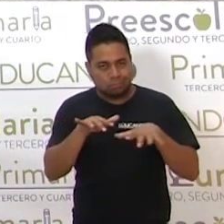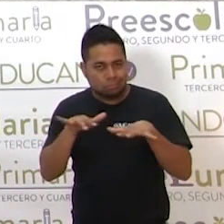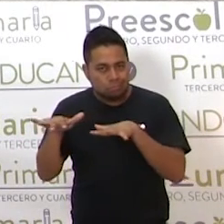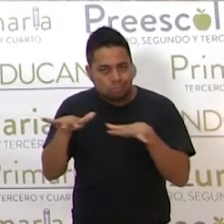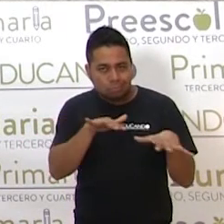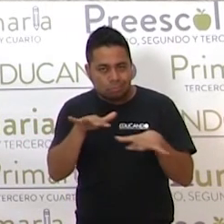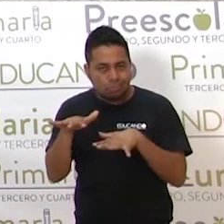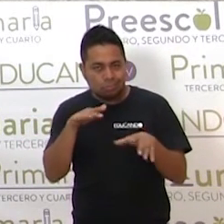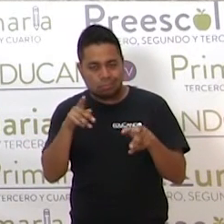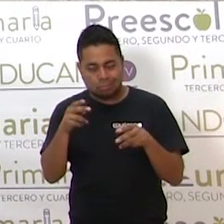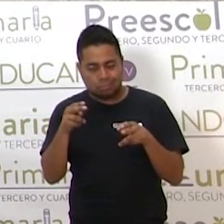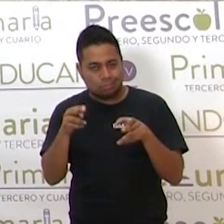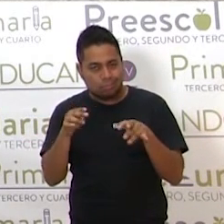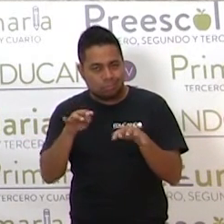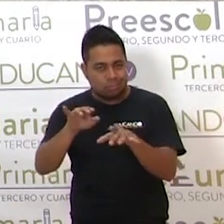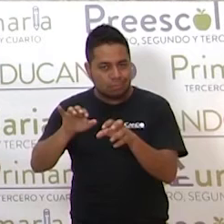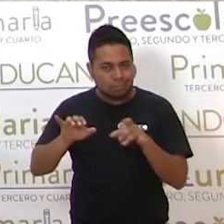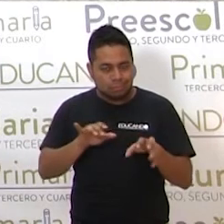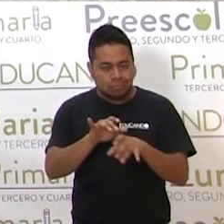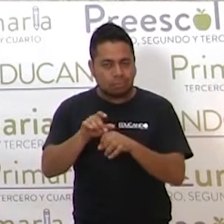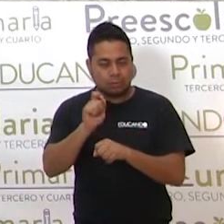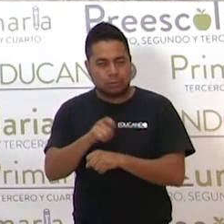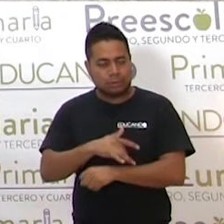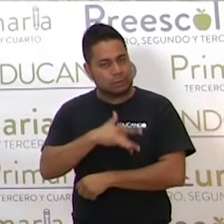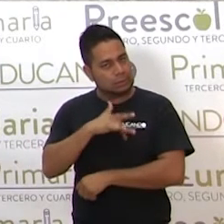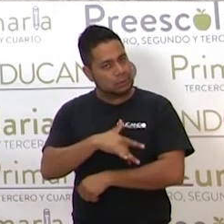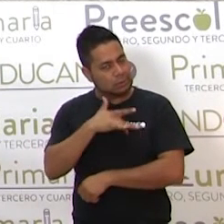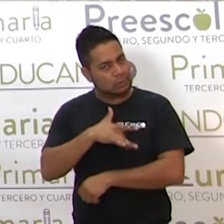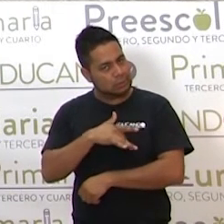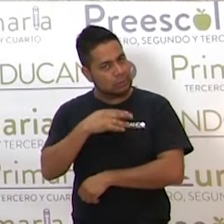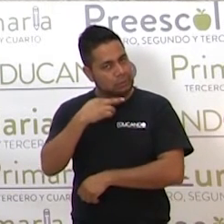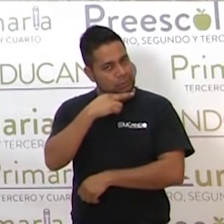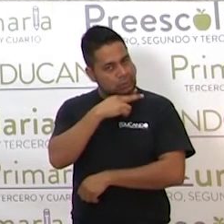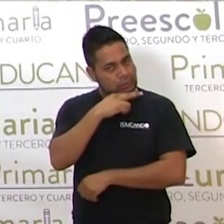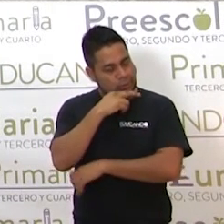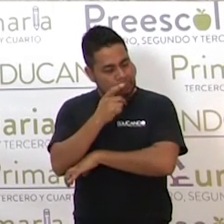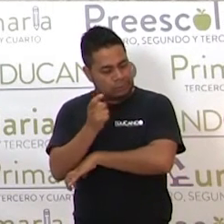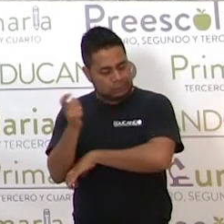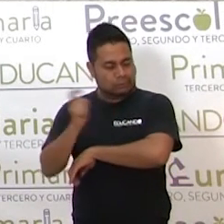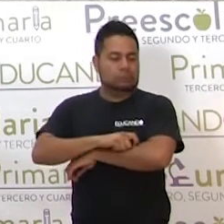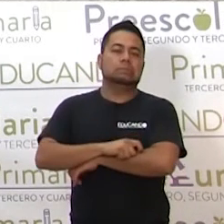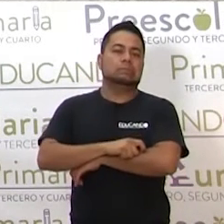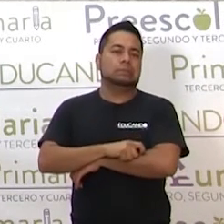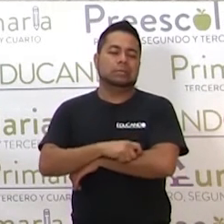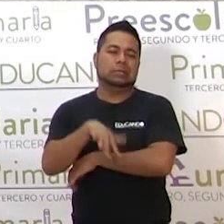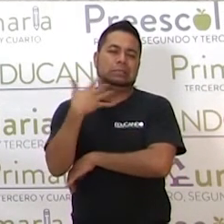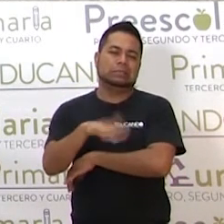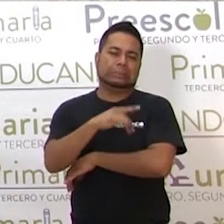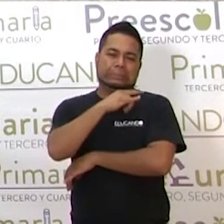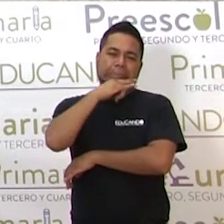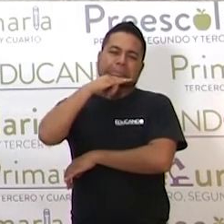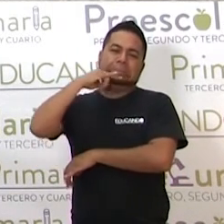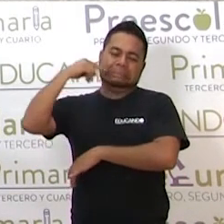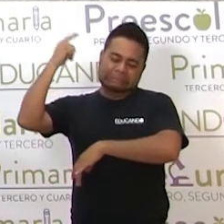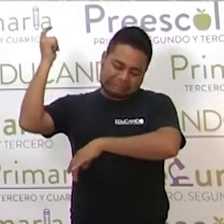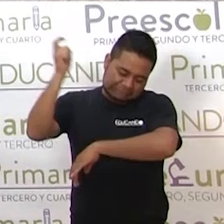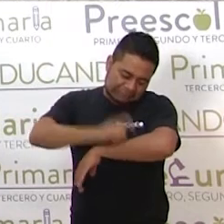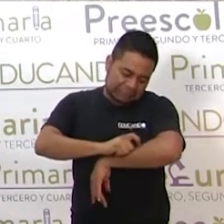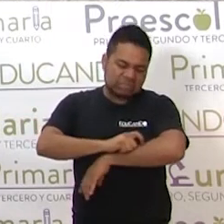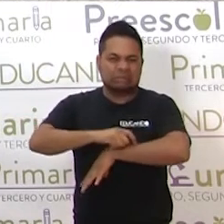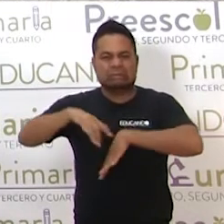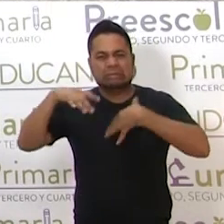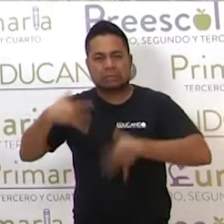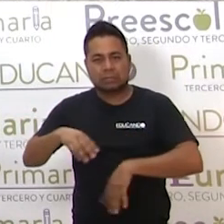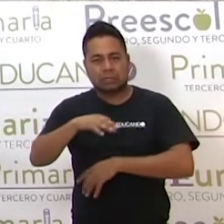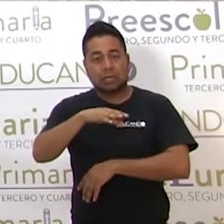uno de los huesos, se siente enseguida el ardor del piquete. Eso duele. A